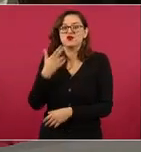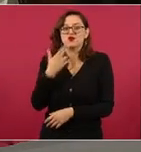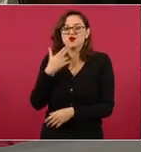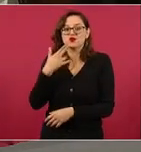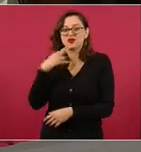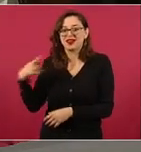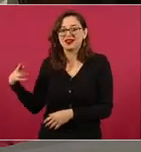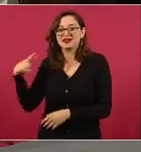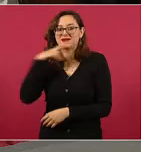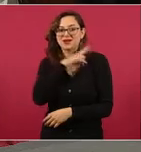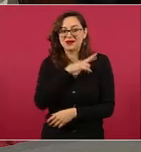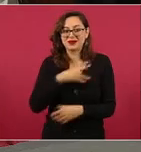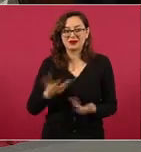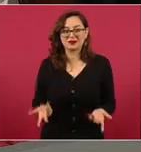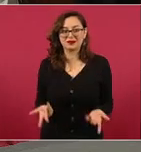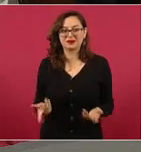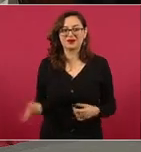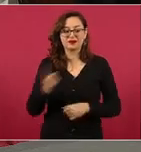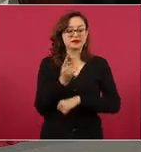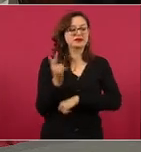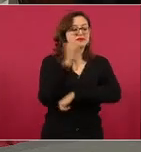tenemos 2 años por delante.